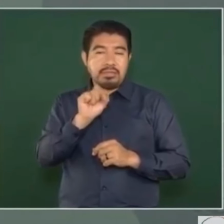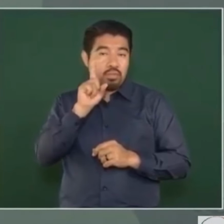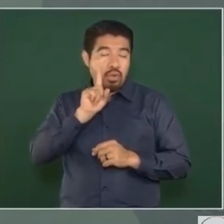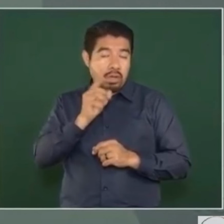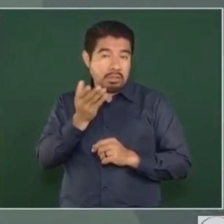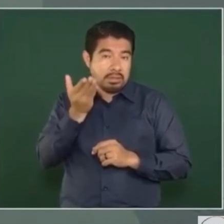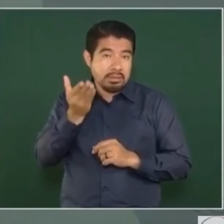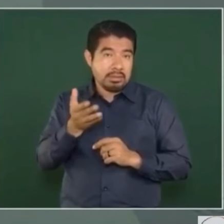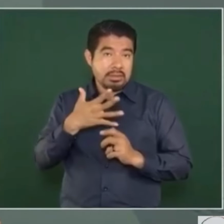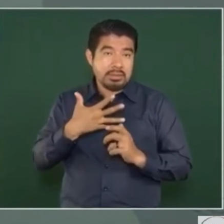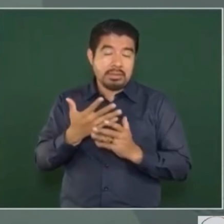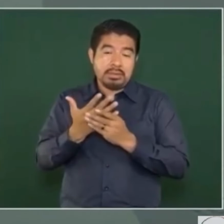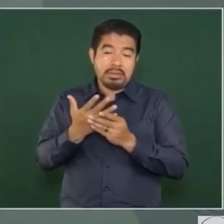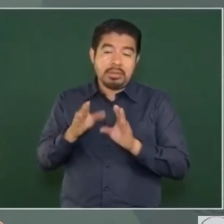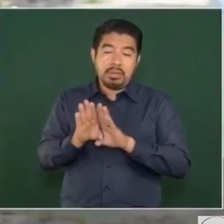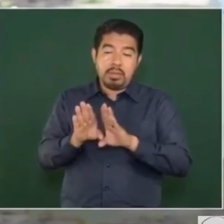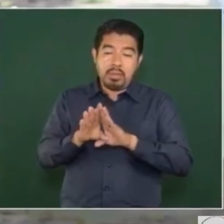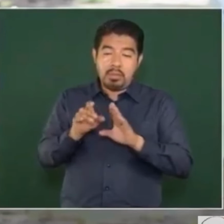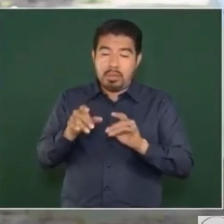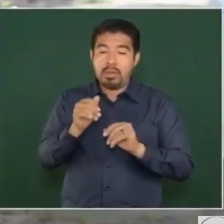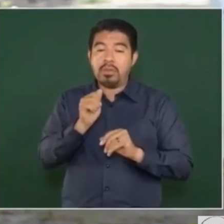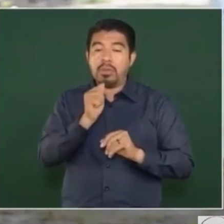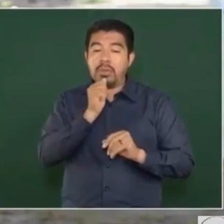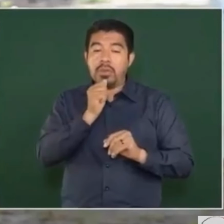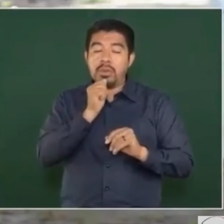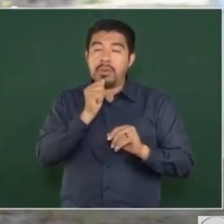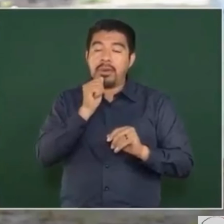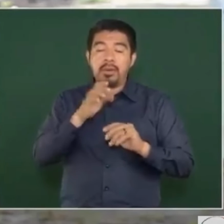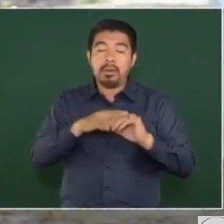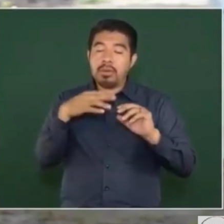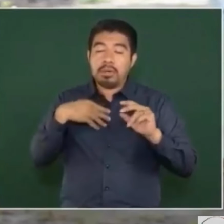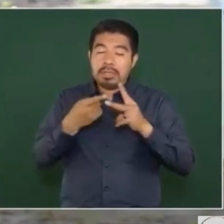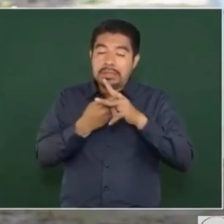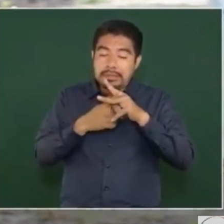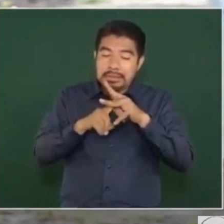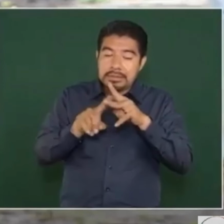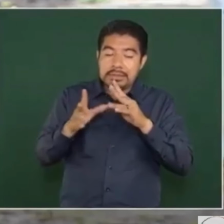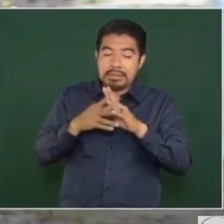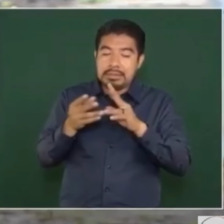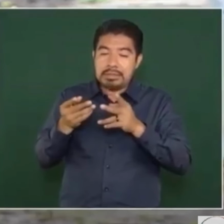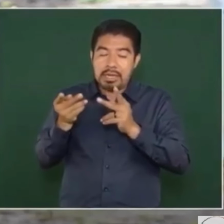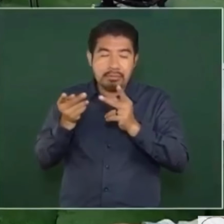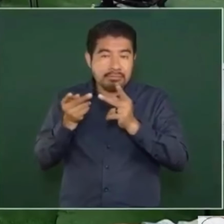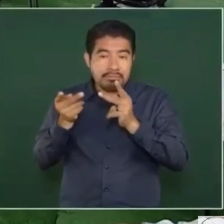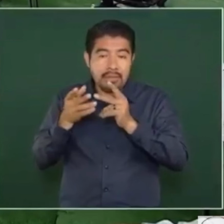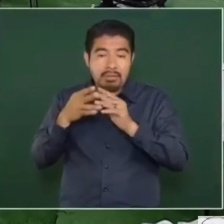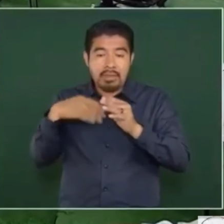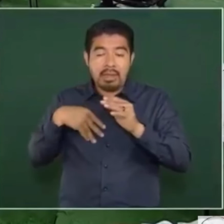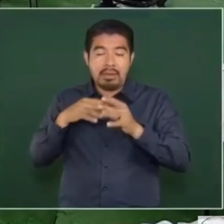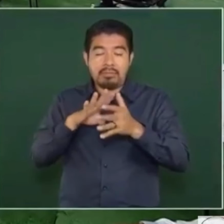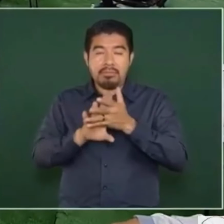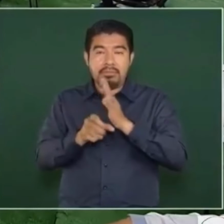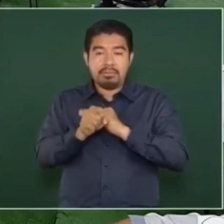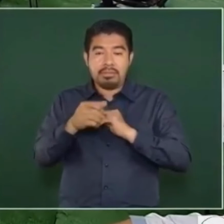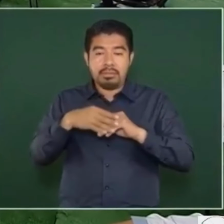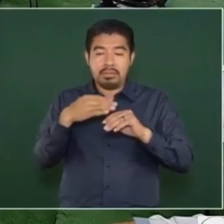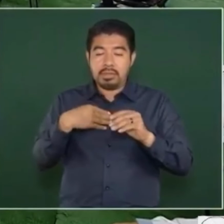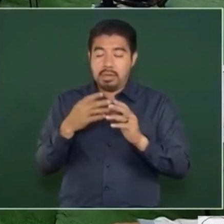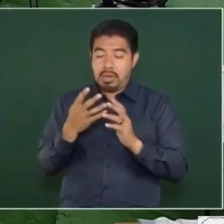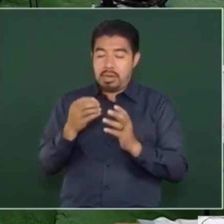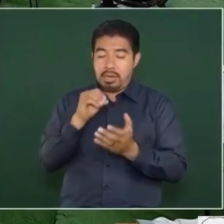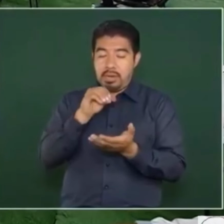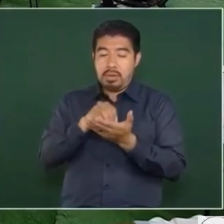una consignación, no ha iniciado un proceso, y eso es muy importante, ¿no? También si nosotros vemos la Convención sobre